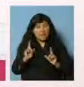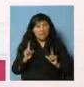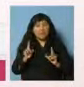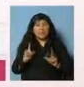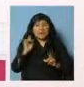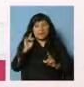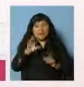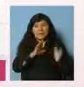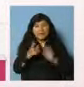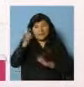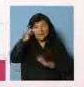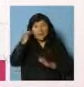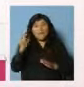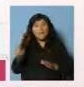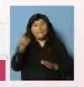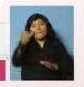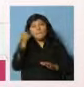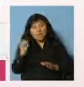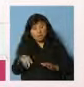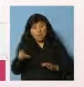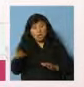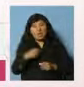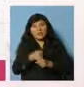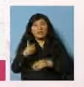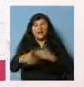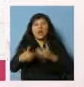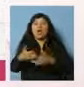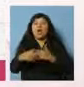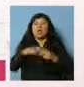diciembre, enero que iniciamos, ya comenzó el proceso de